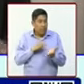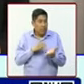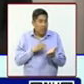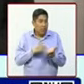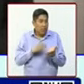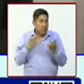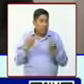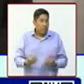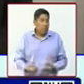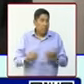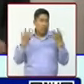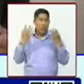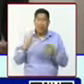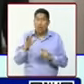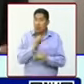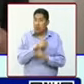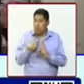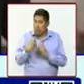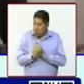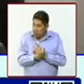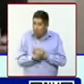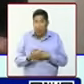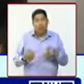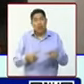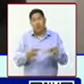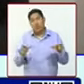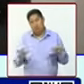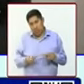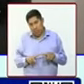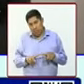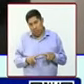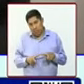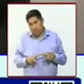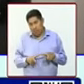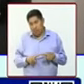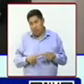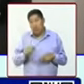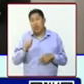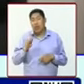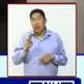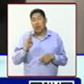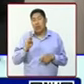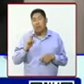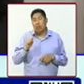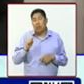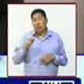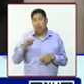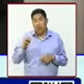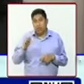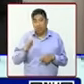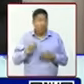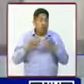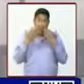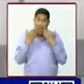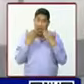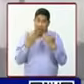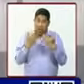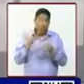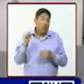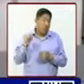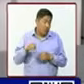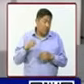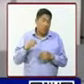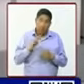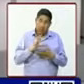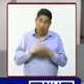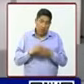en cuanto al estado, en cuanto al lugar donde va a ser trasladado Abraham. Muy bien, Giovanna, te agradecemos este contacto. Y sí, Giovanna